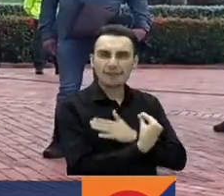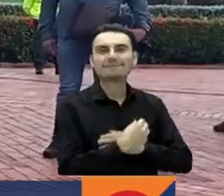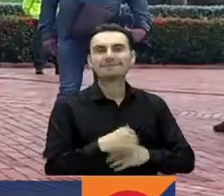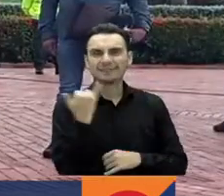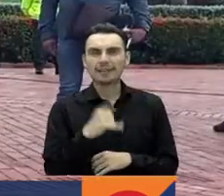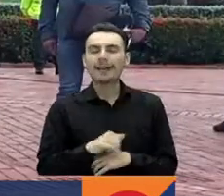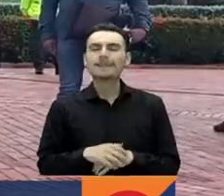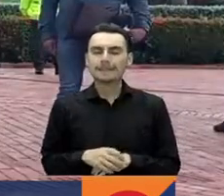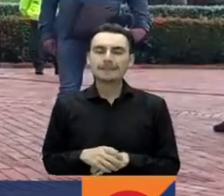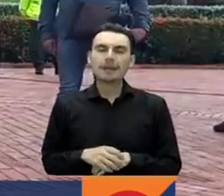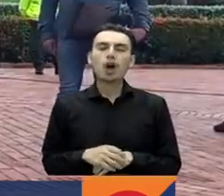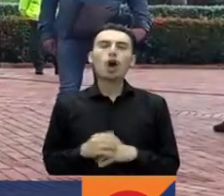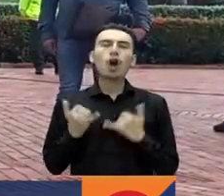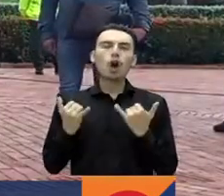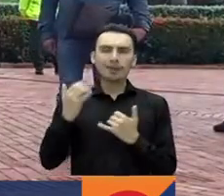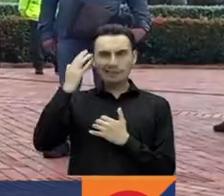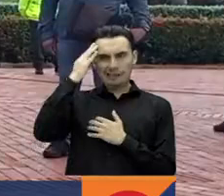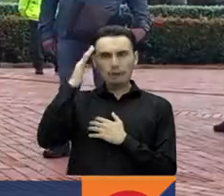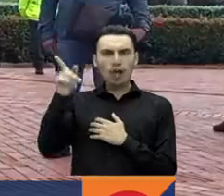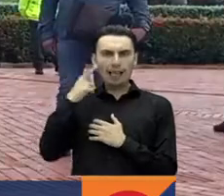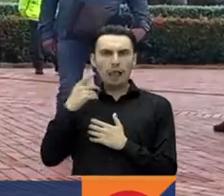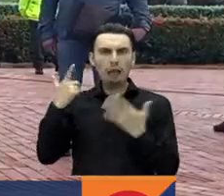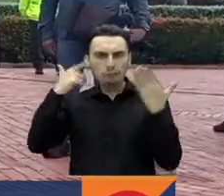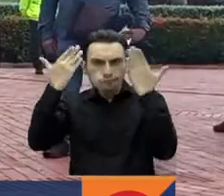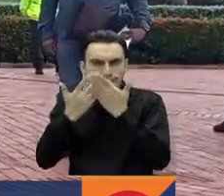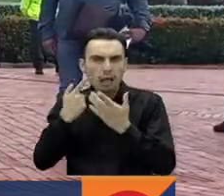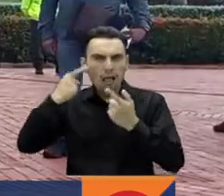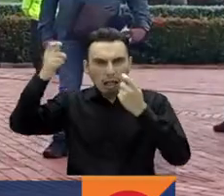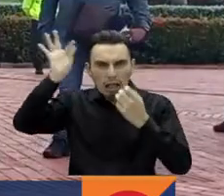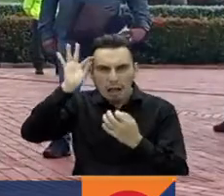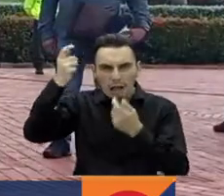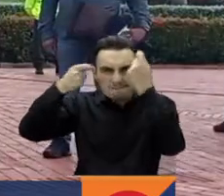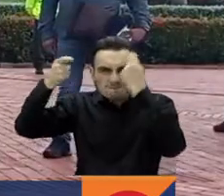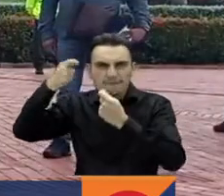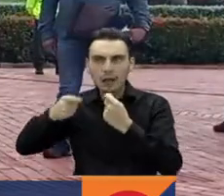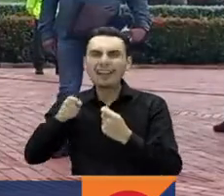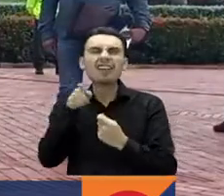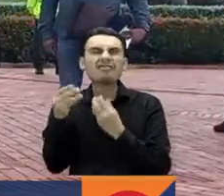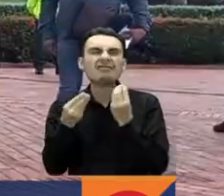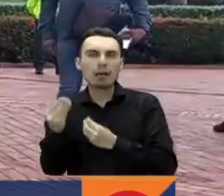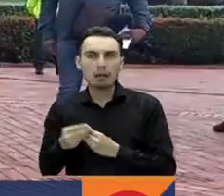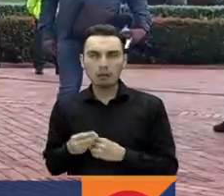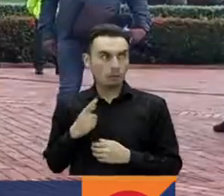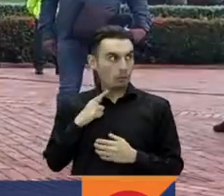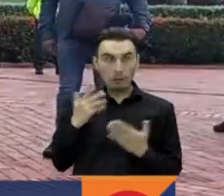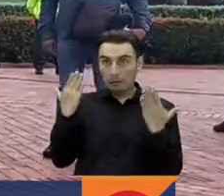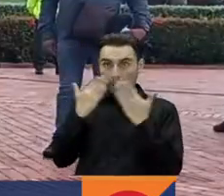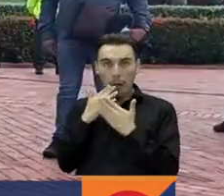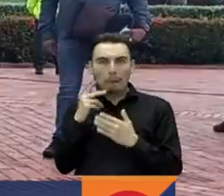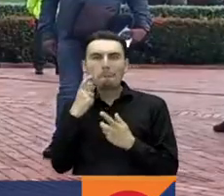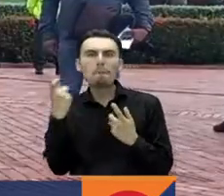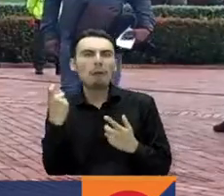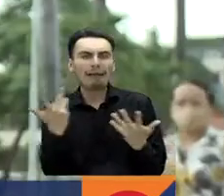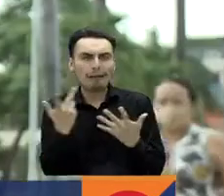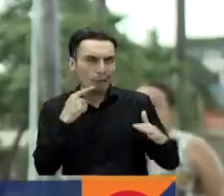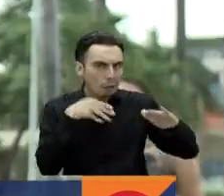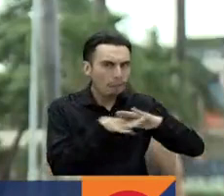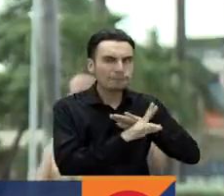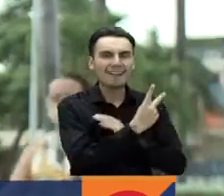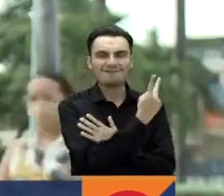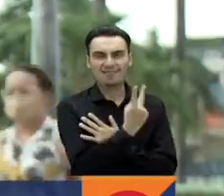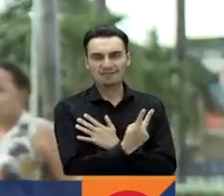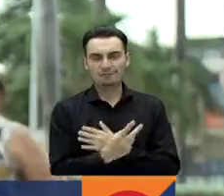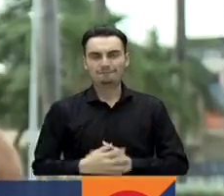desafortunadamente hoy del narcotráfico y el terrorismo están buscando a venezuela como refugio